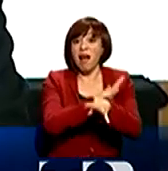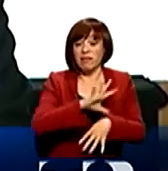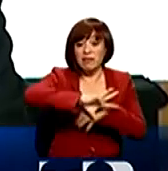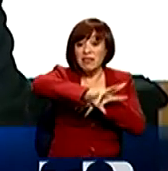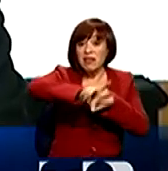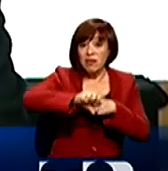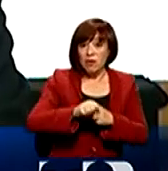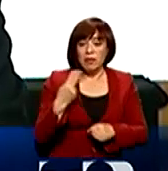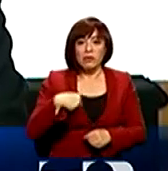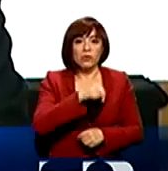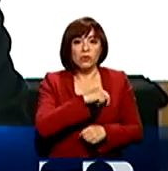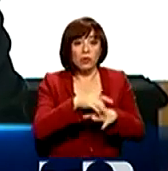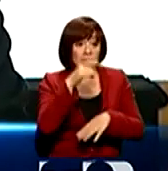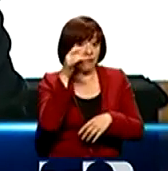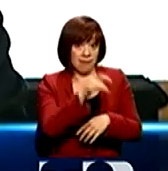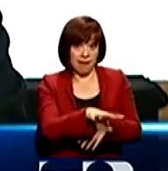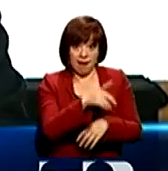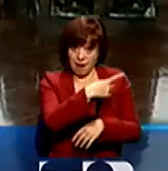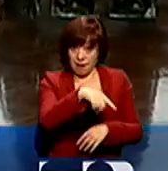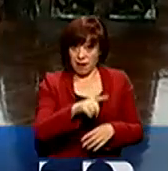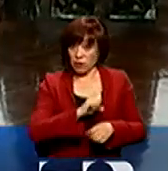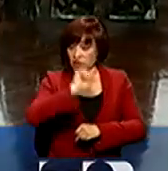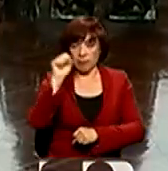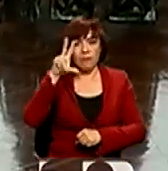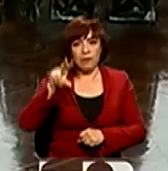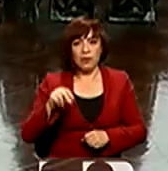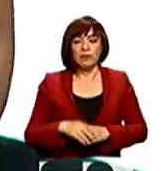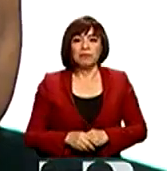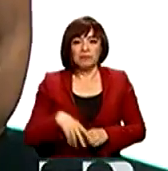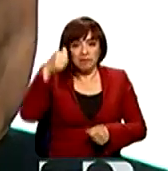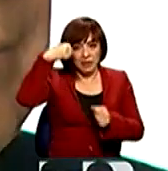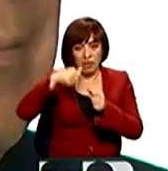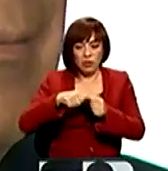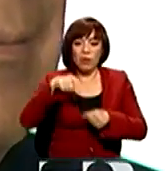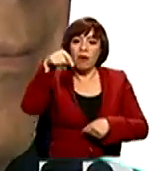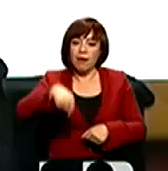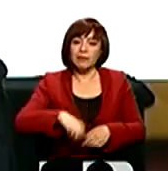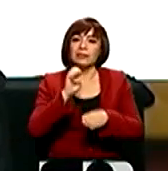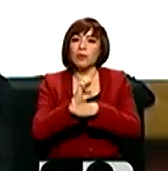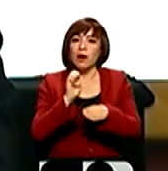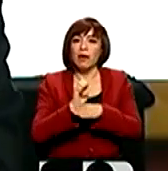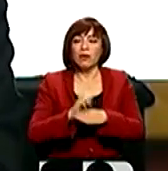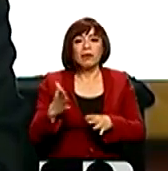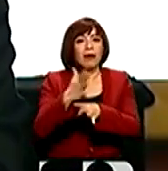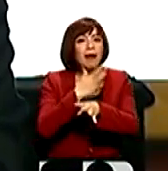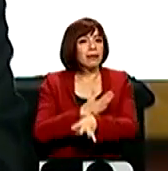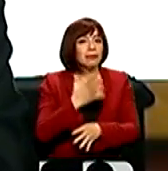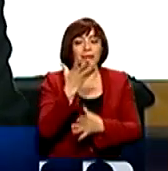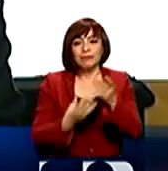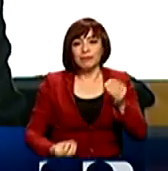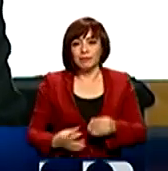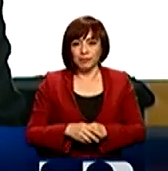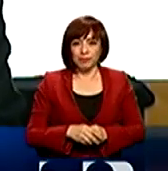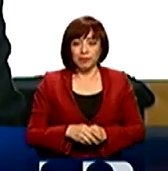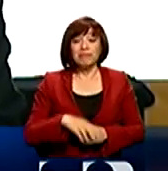no vamos a dejar que nos ganen la batalla. Y recordó que recibió un país caotizado. Algunos participamos en ese gobierno y me